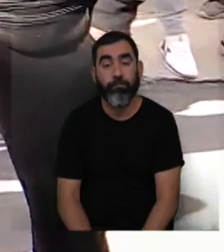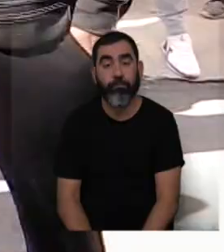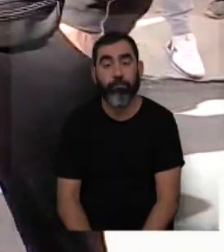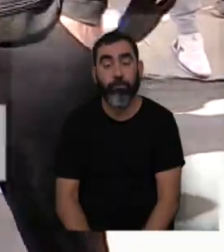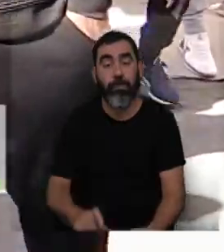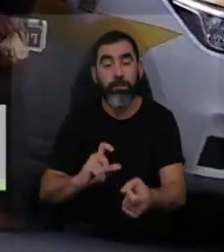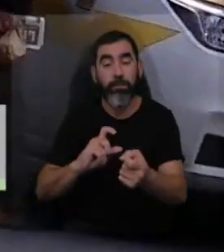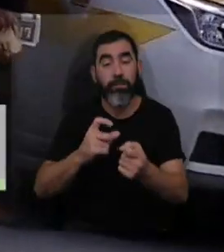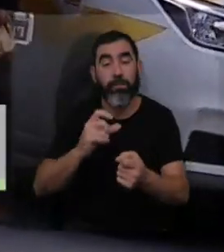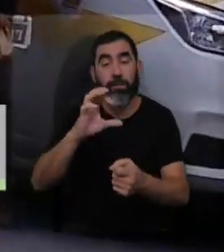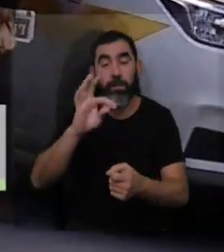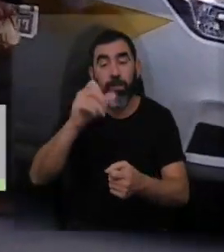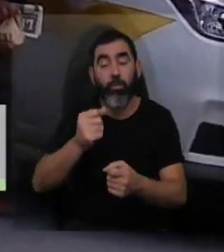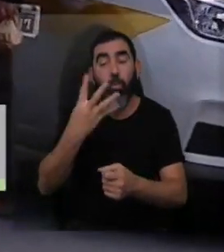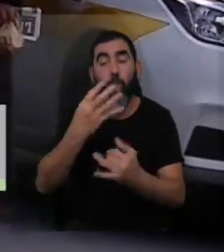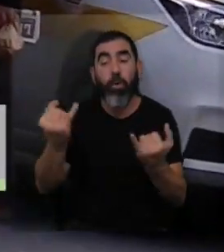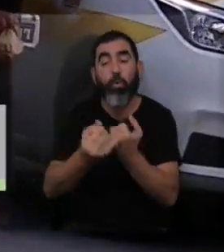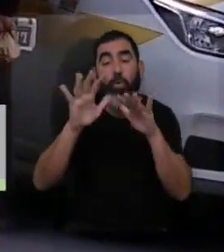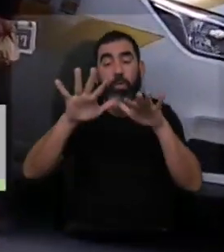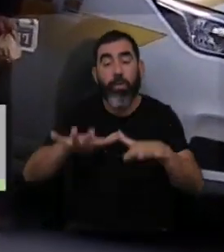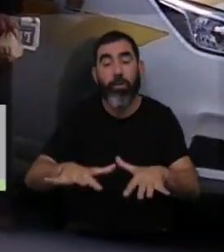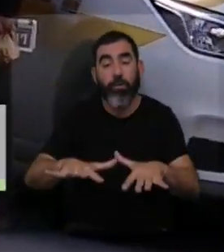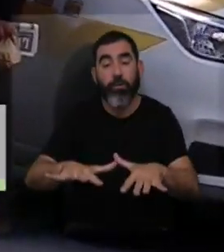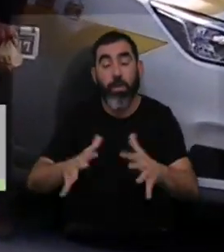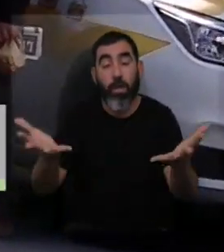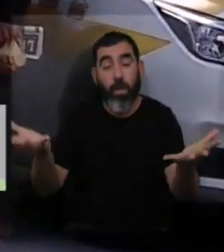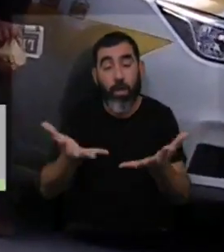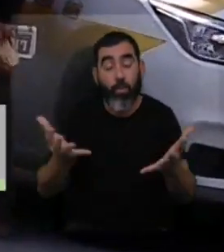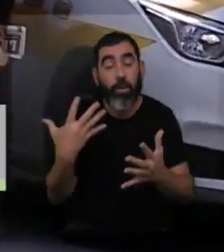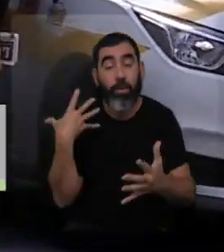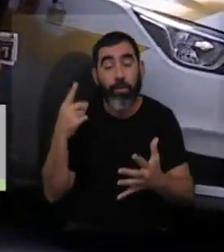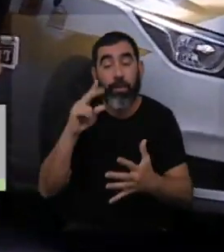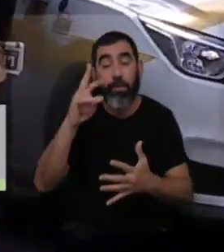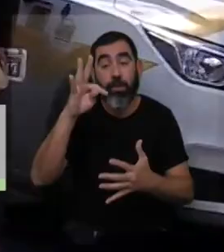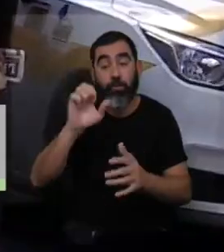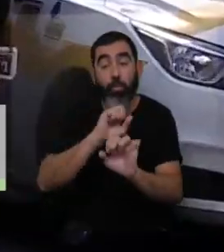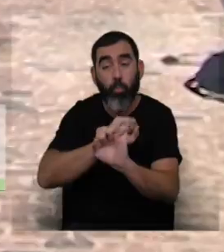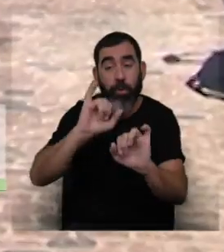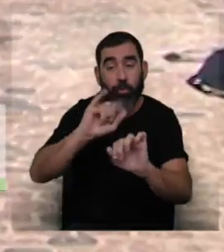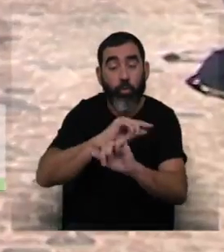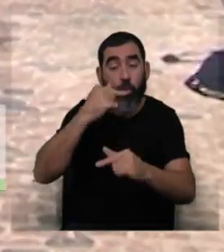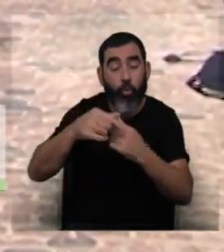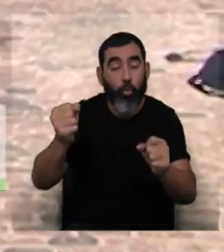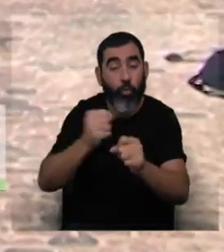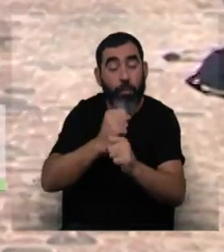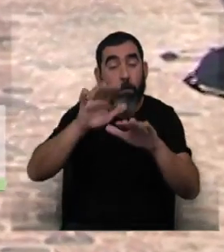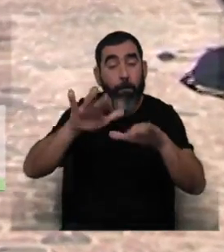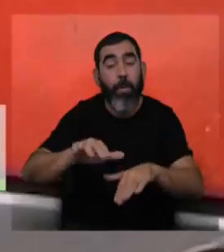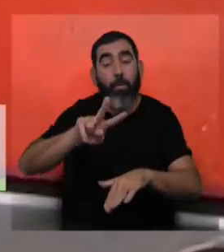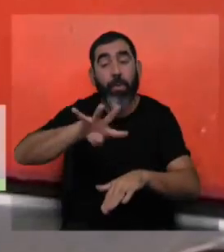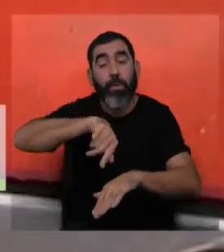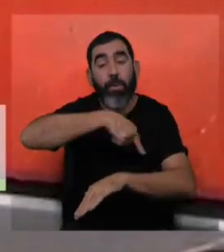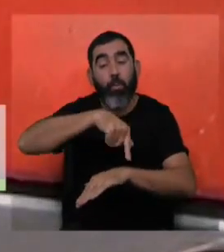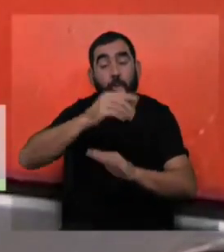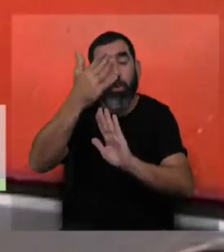El sindicato de COPSA cumple su cuarto día de paralización. A esta hora, la dirección de UNOT analiza si levanta o confirma el paro de 24 horas